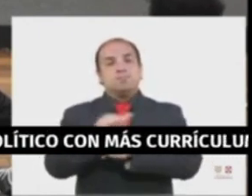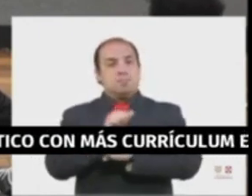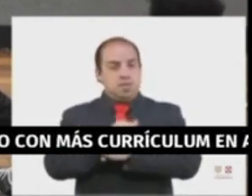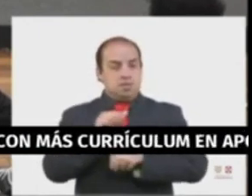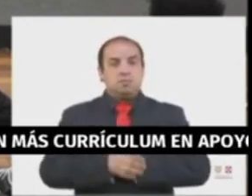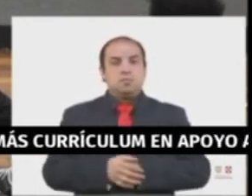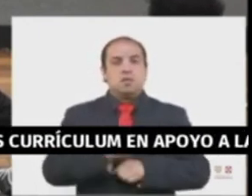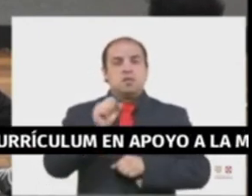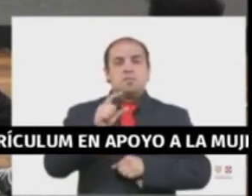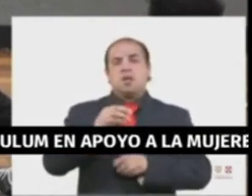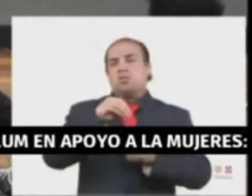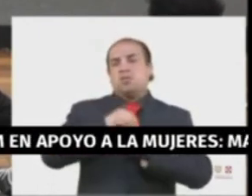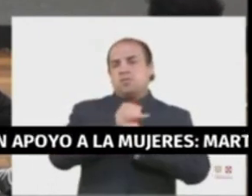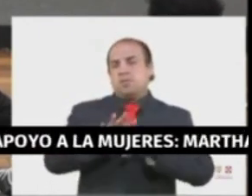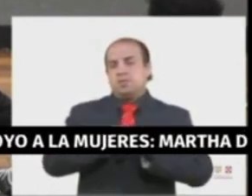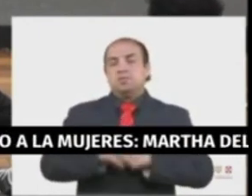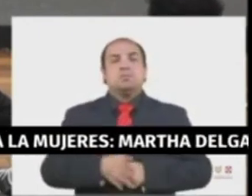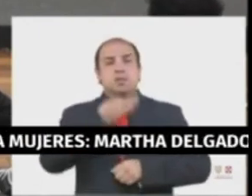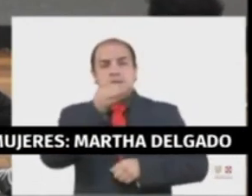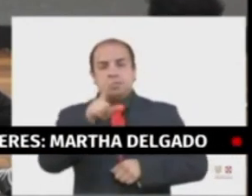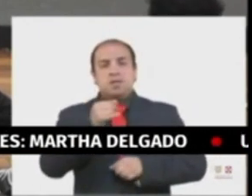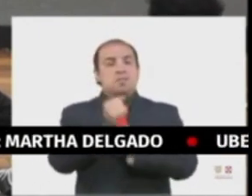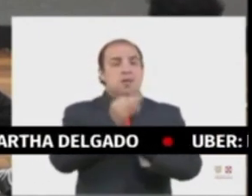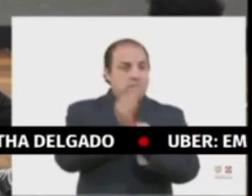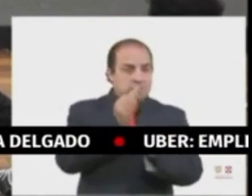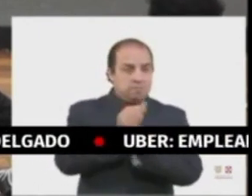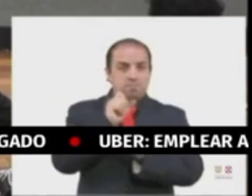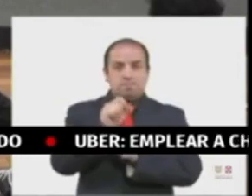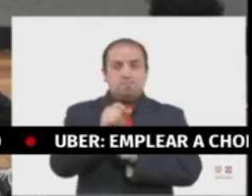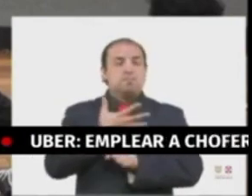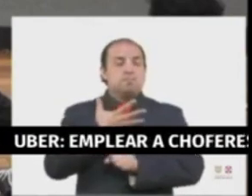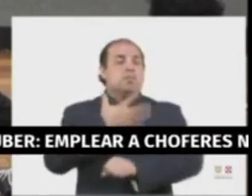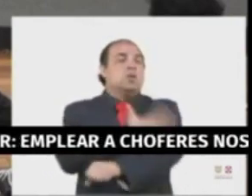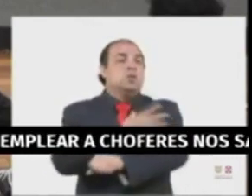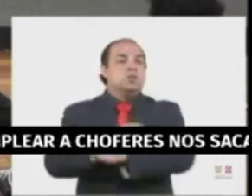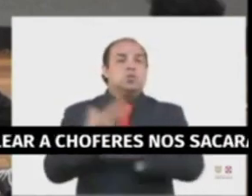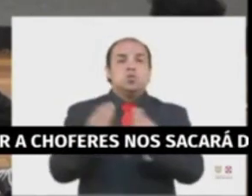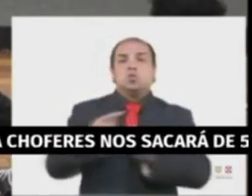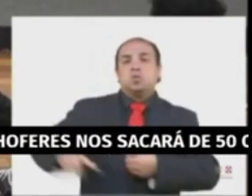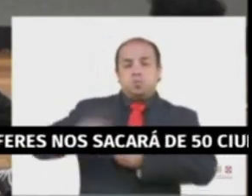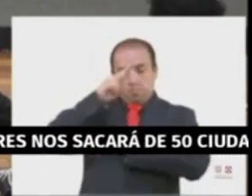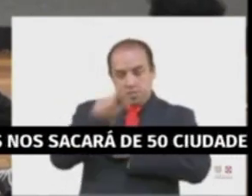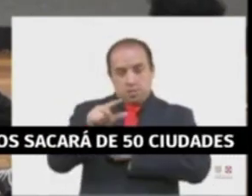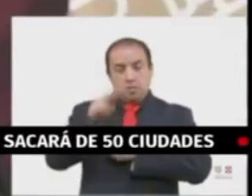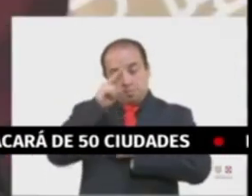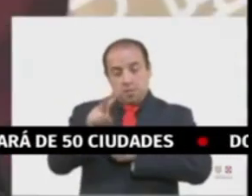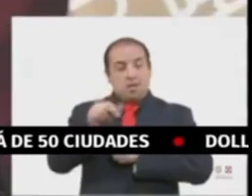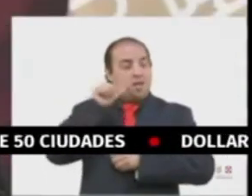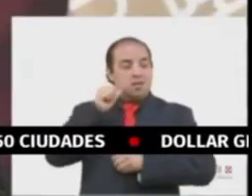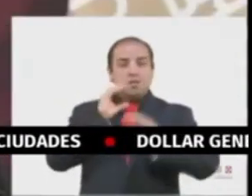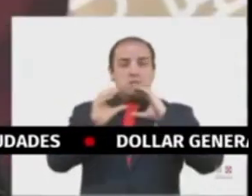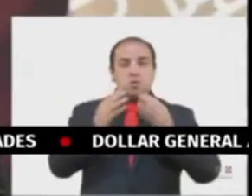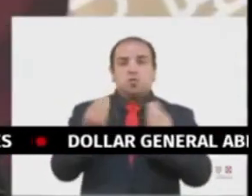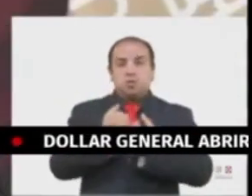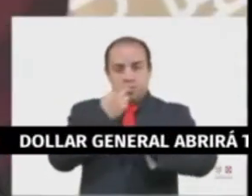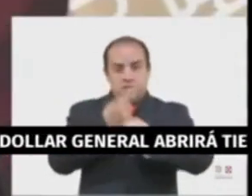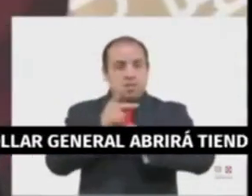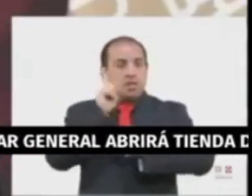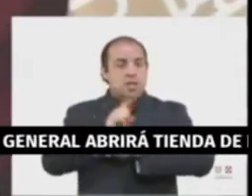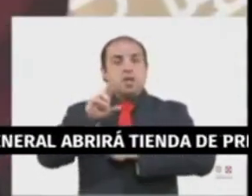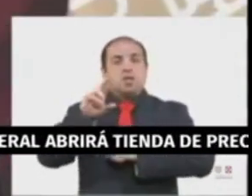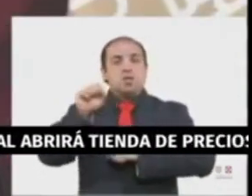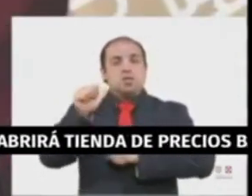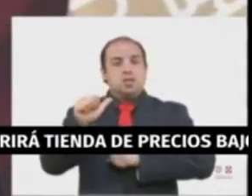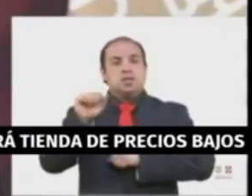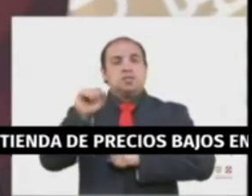mismo. Mencionar también, no lo comenté ahorita, pero en esta investigación también vamos a tener una coordinación con el gobierno de México. Desde ayer estoy en comunicación con la secretaria Rosa Isela, hoy en la